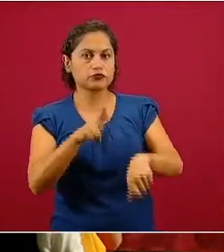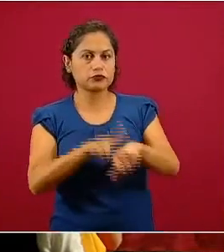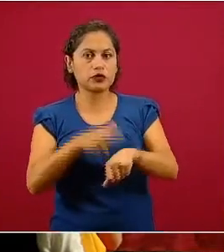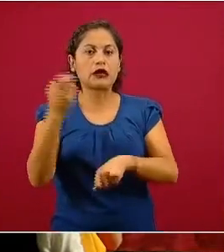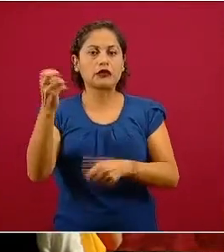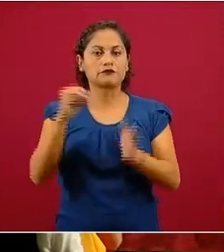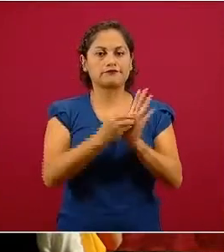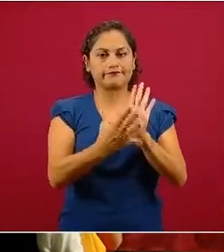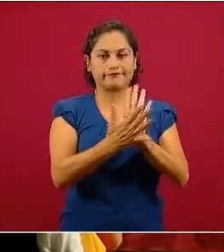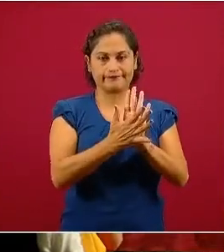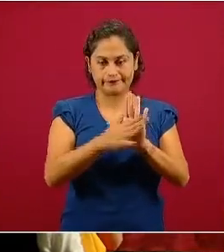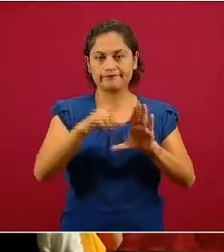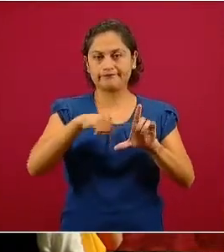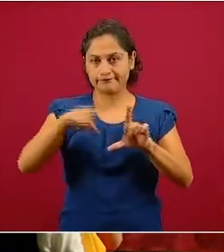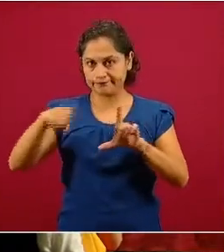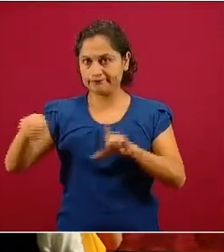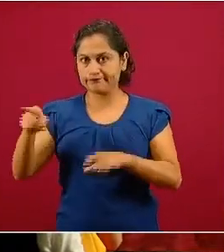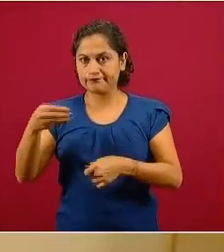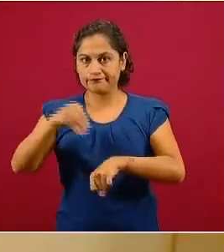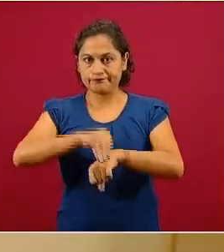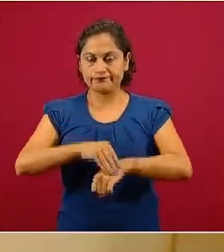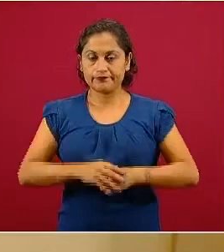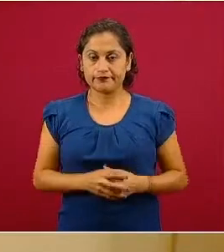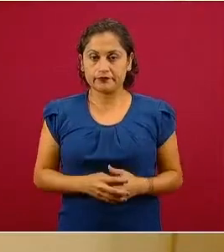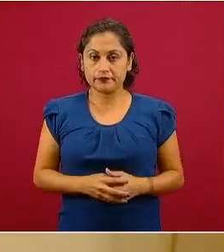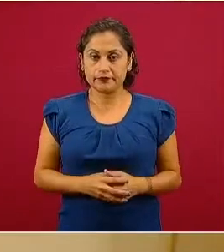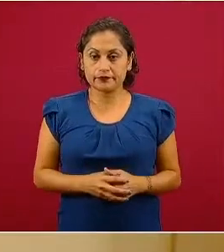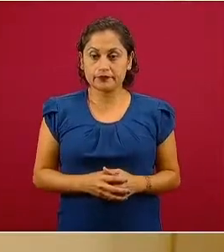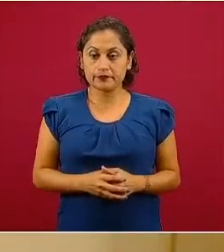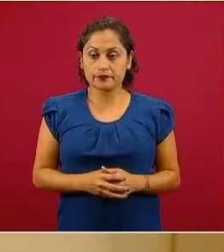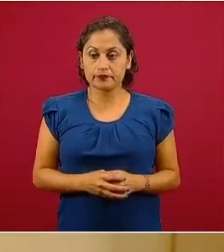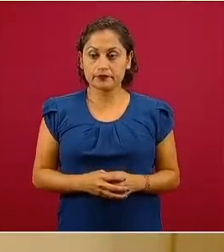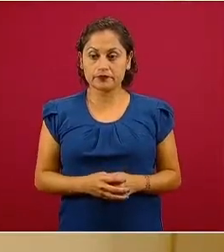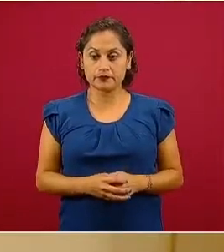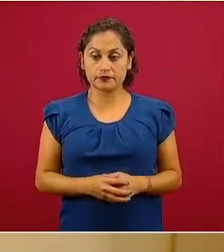debe de entrar a la atención. Veamos la siguiente.